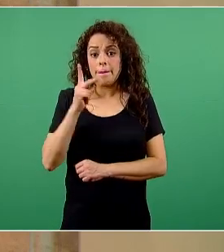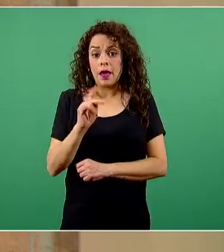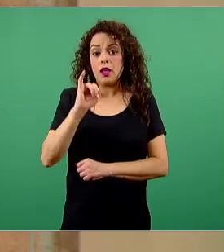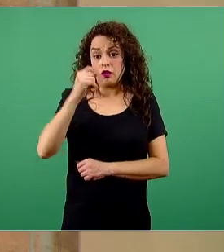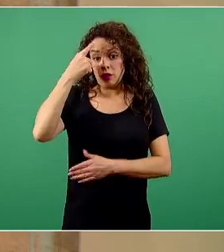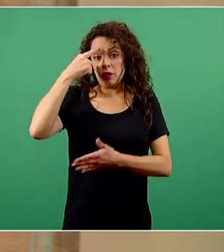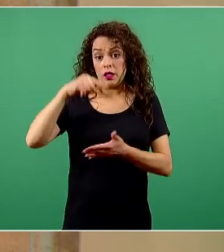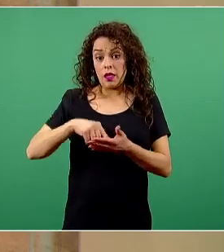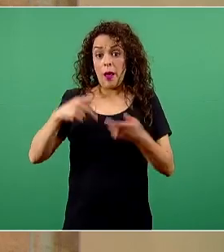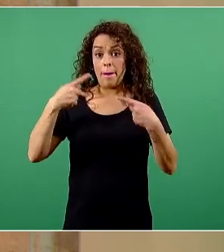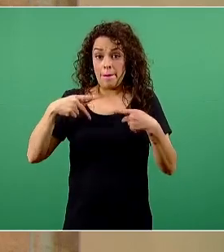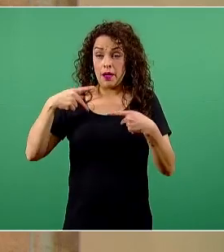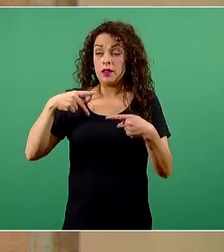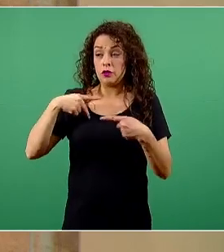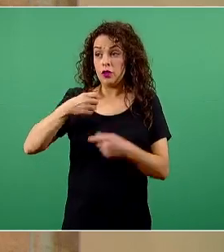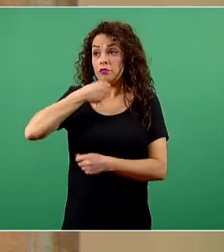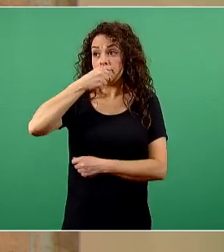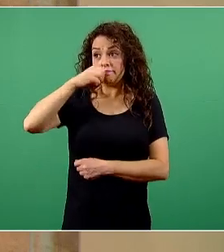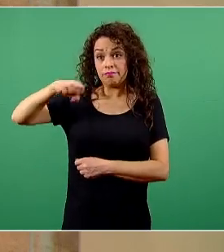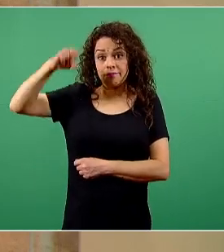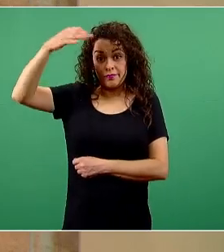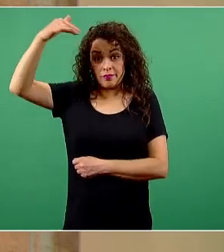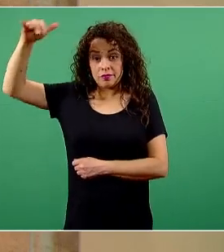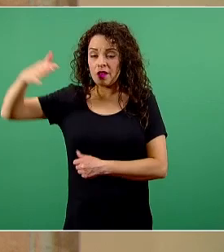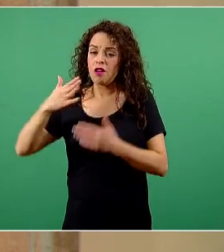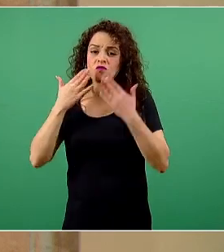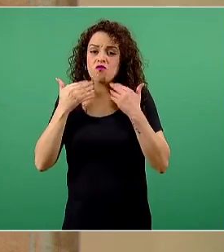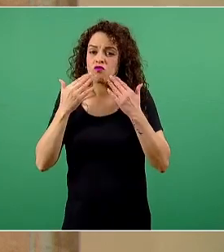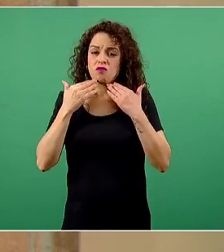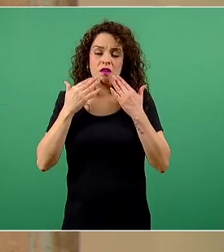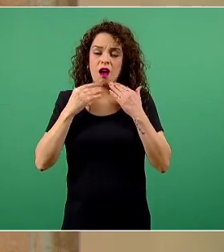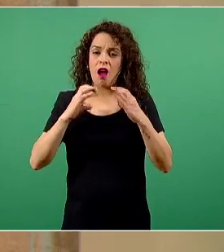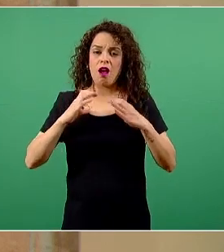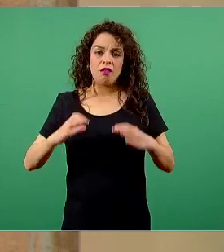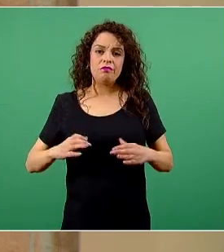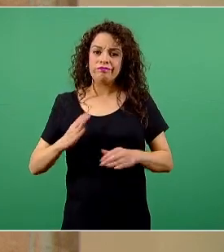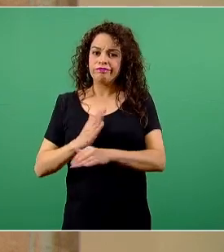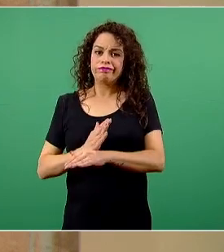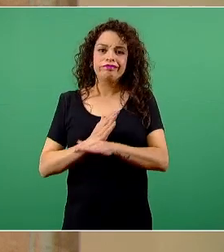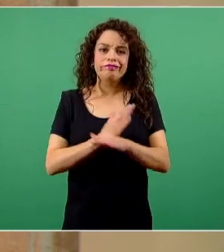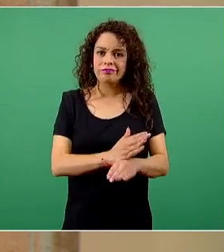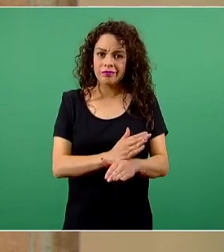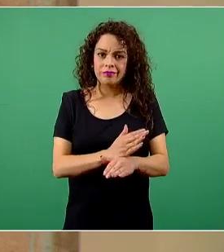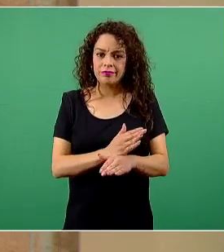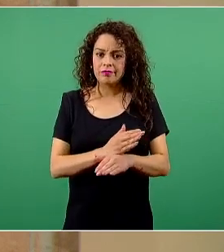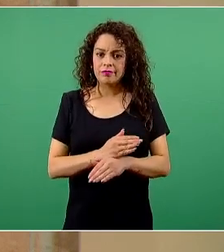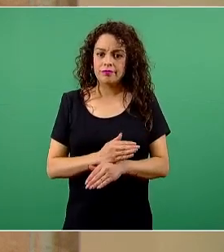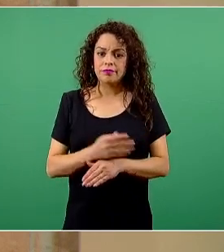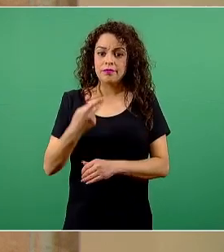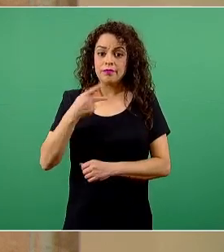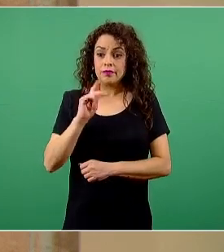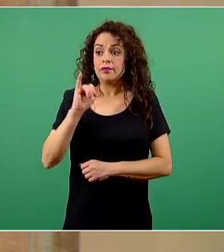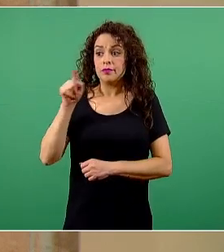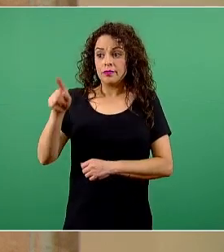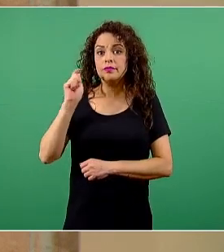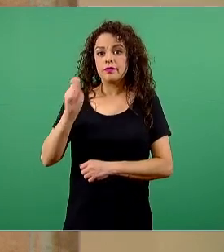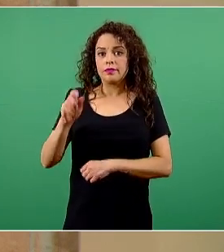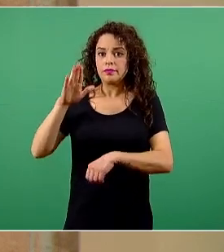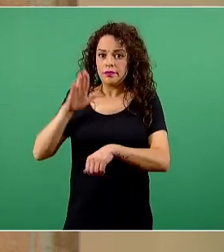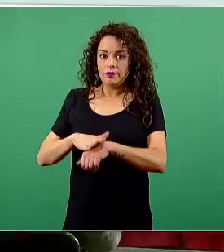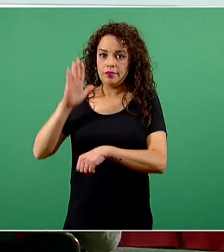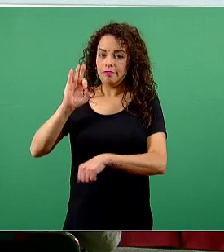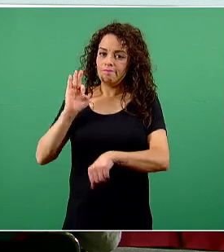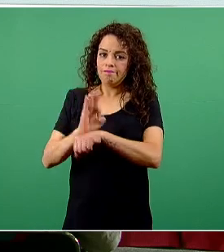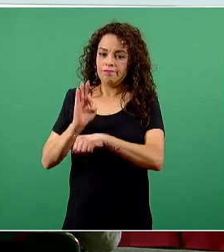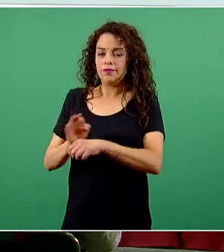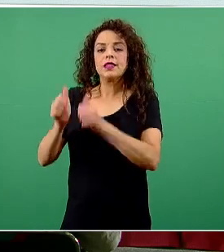vacunado no tienen anticuerpos porque son la población que se encuentra en mayor resguardo o que hemos como sociedad protegido